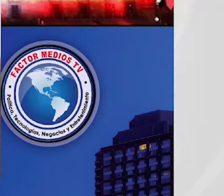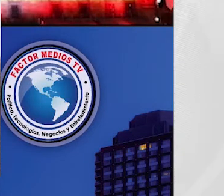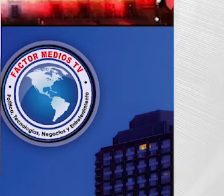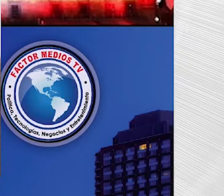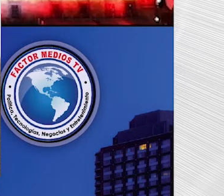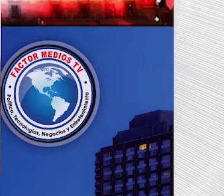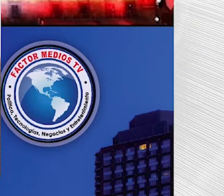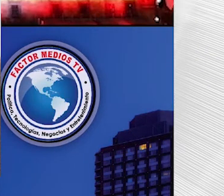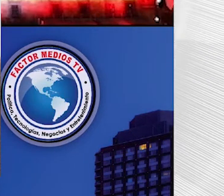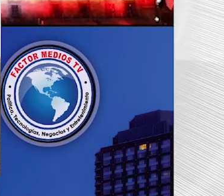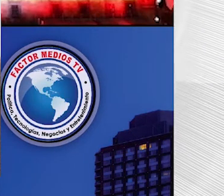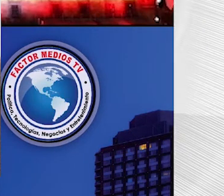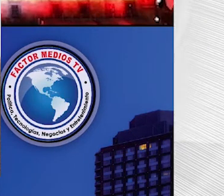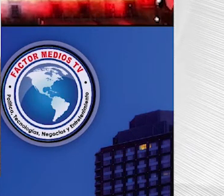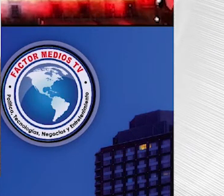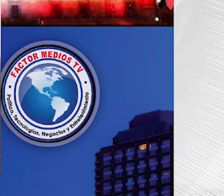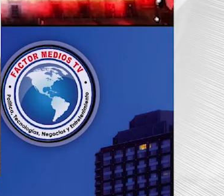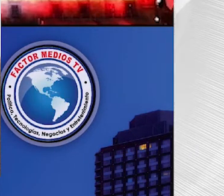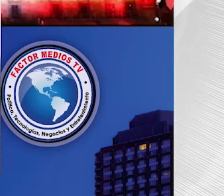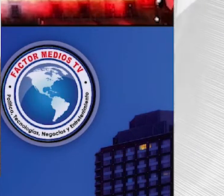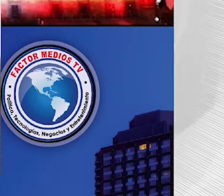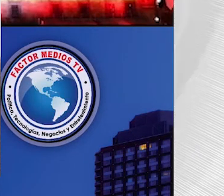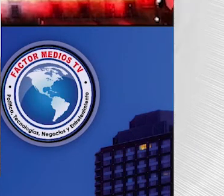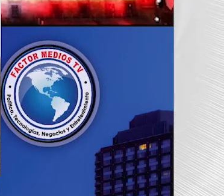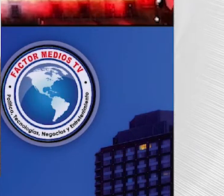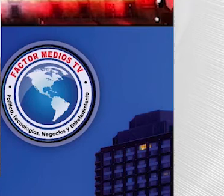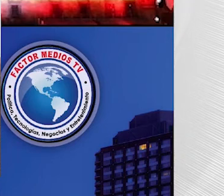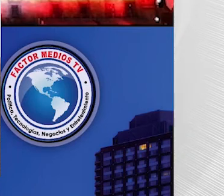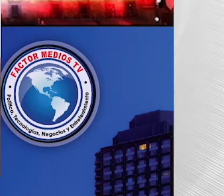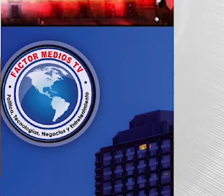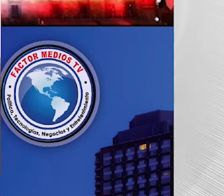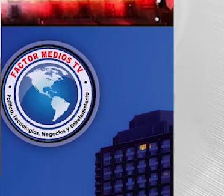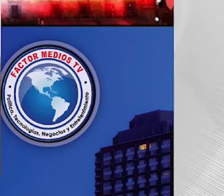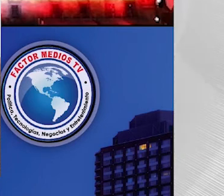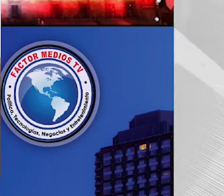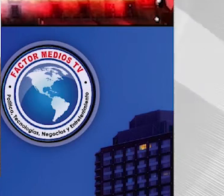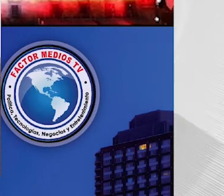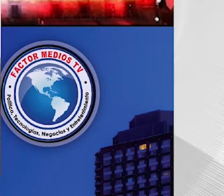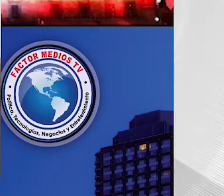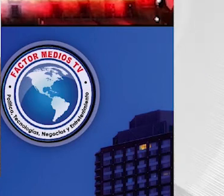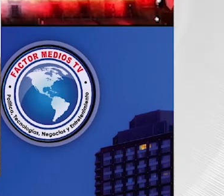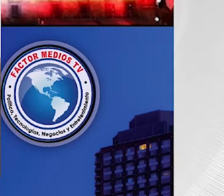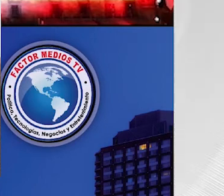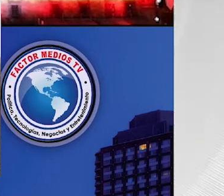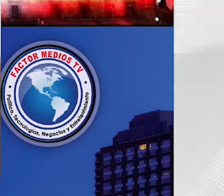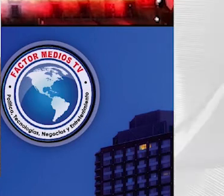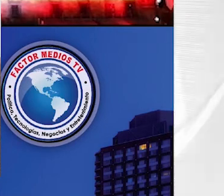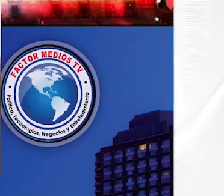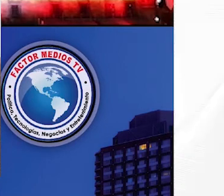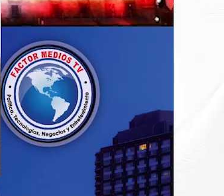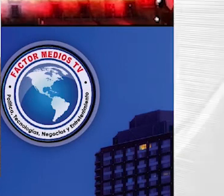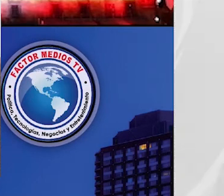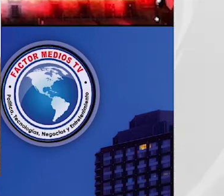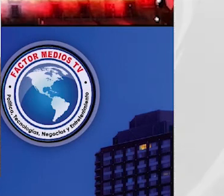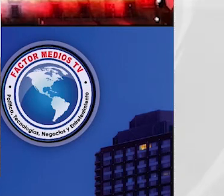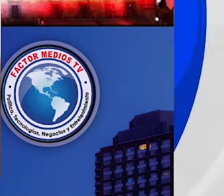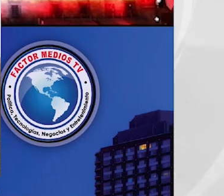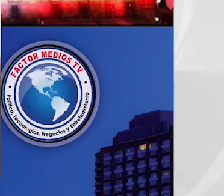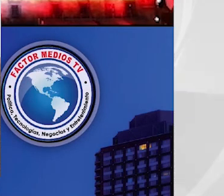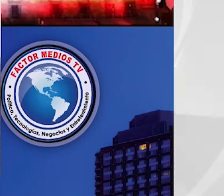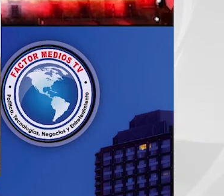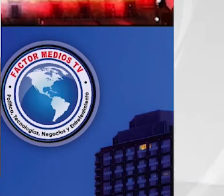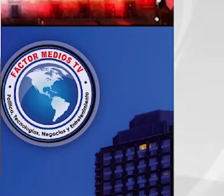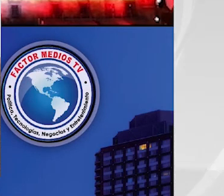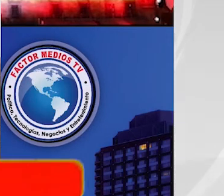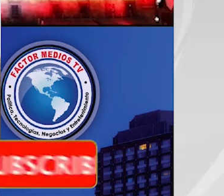YouTube, pero también síganme y síganos en las noticias del momento, en Factor Medios